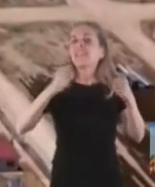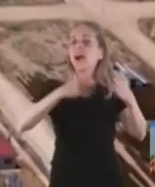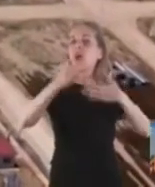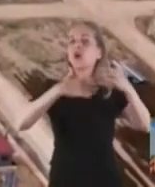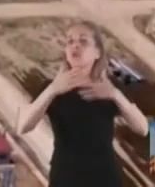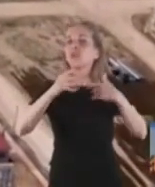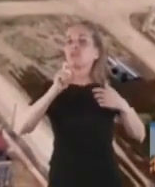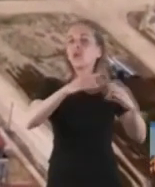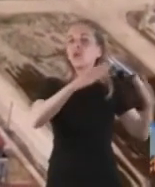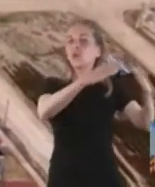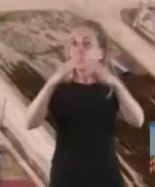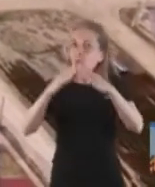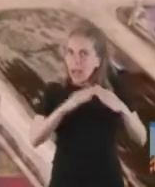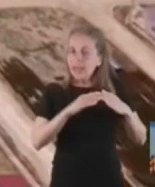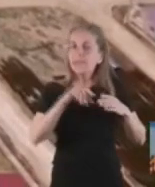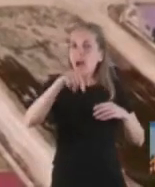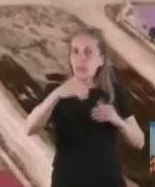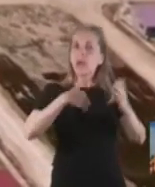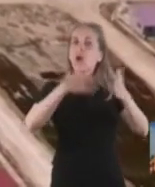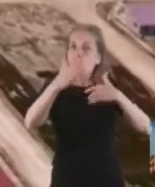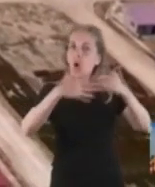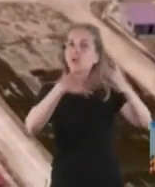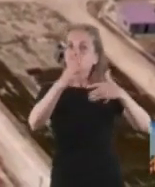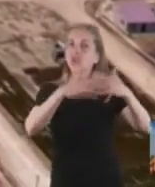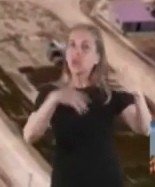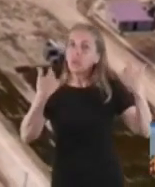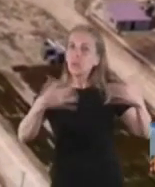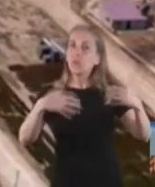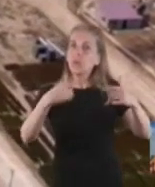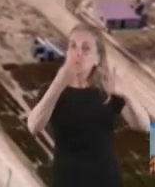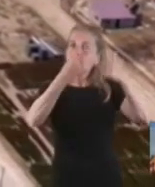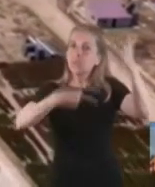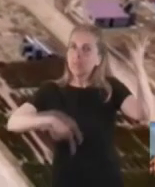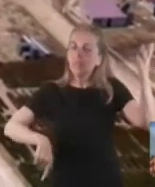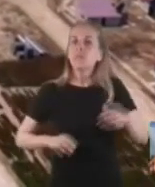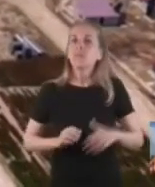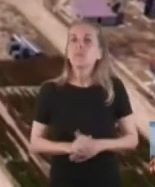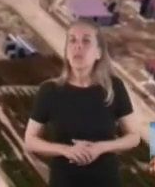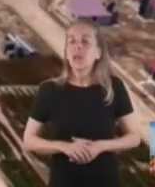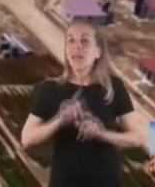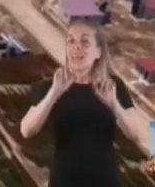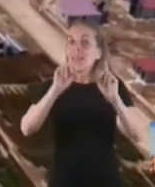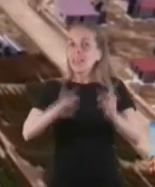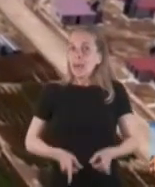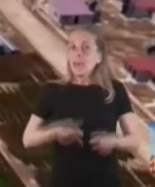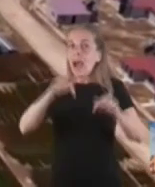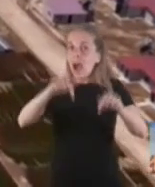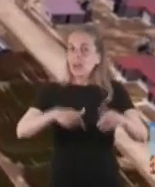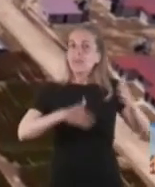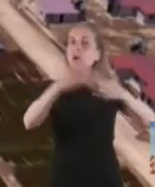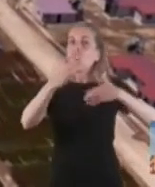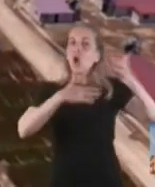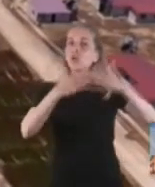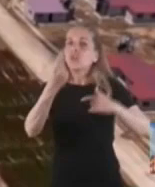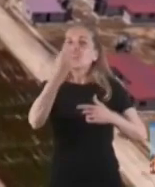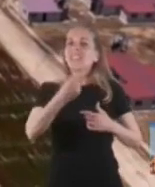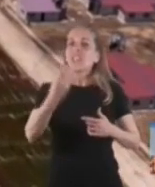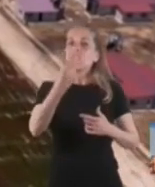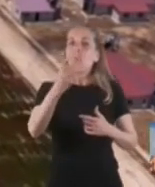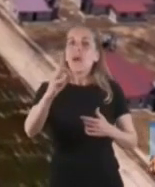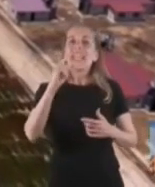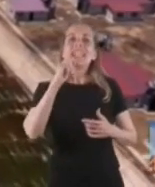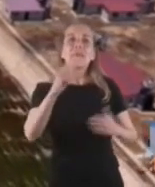crédito y ya están construyendo muchas de esas casas. Y estamos construyendo 140.000 viviendas más